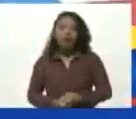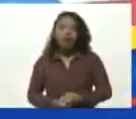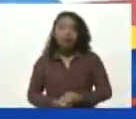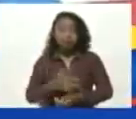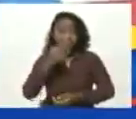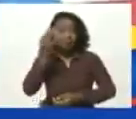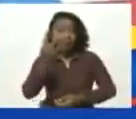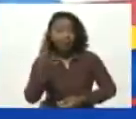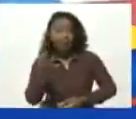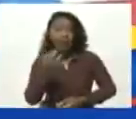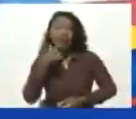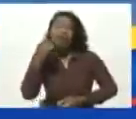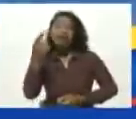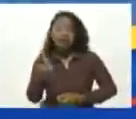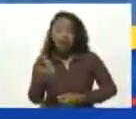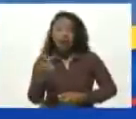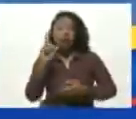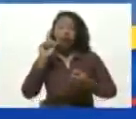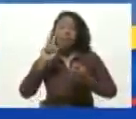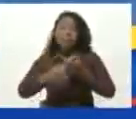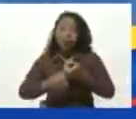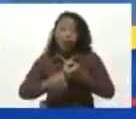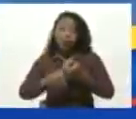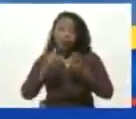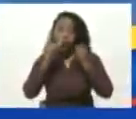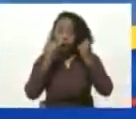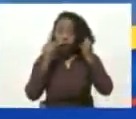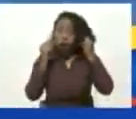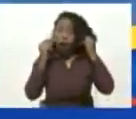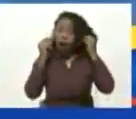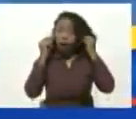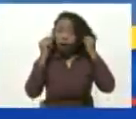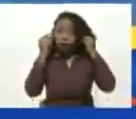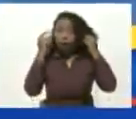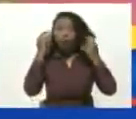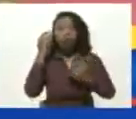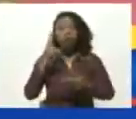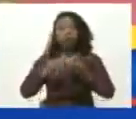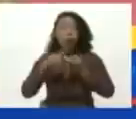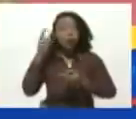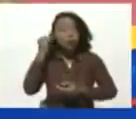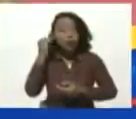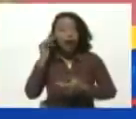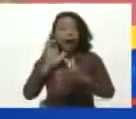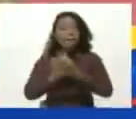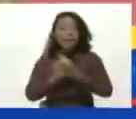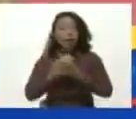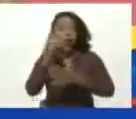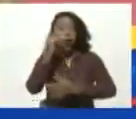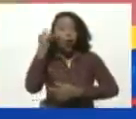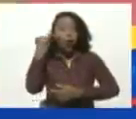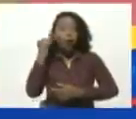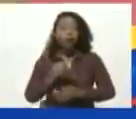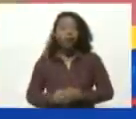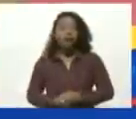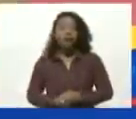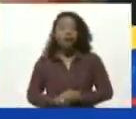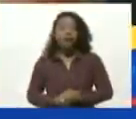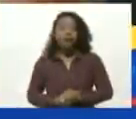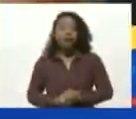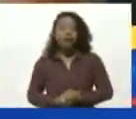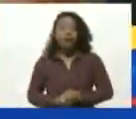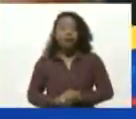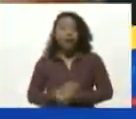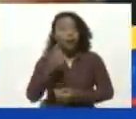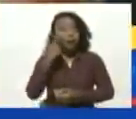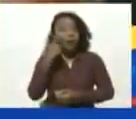¿verdad? Decirle a su esposo, a su esposa, a sus amigas, a sus amigos,